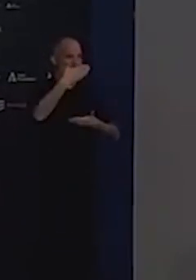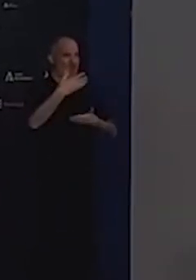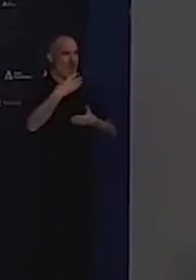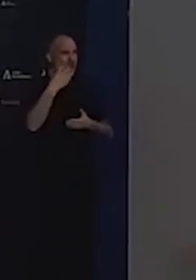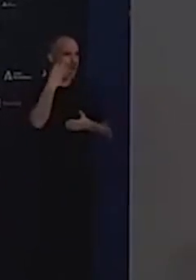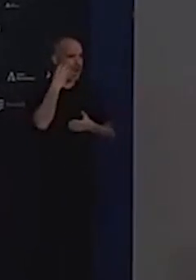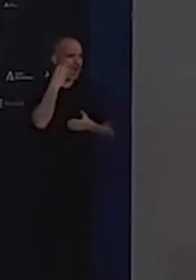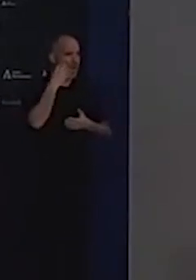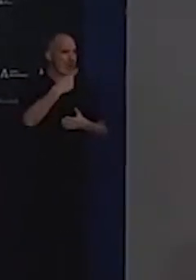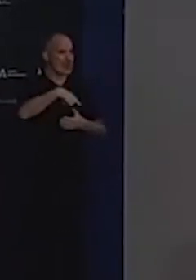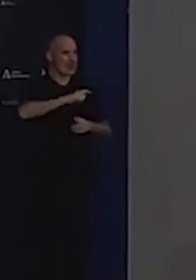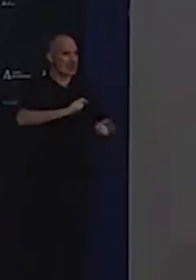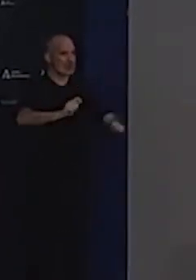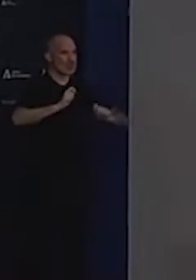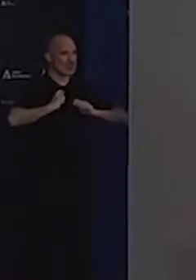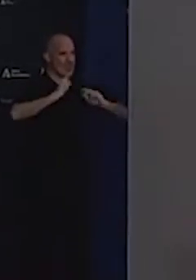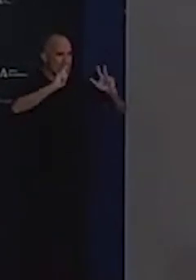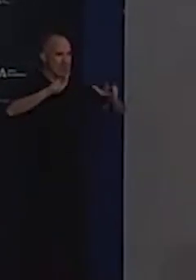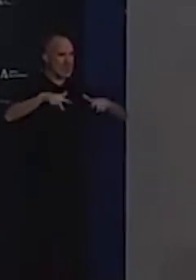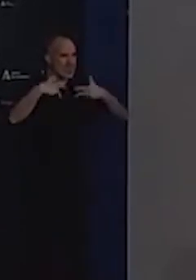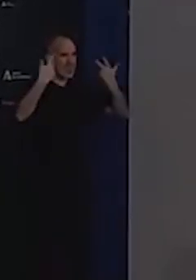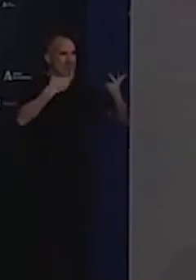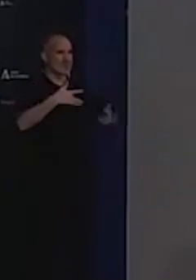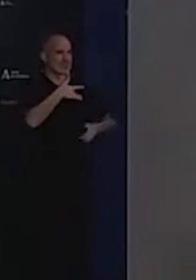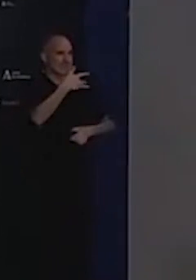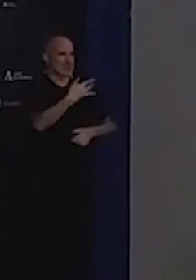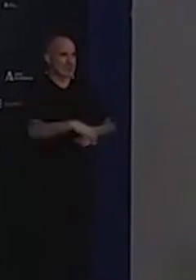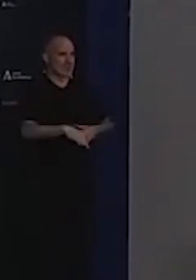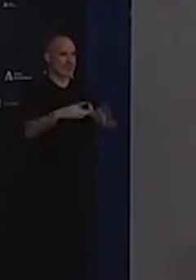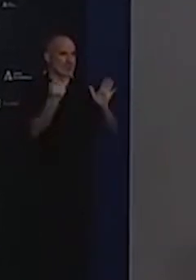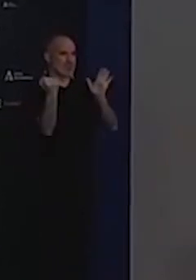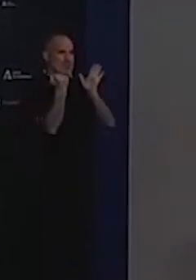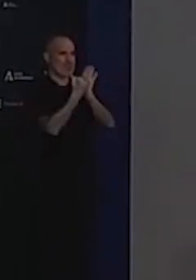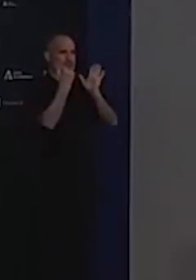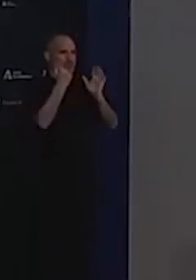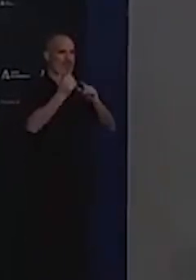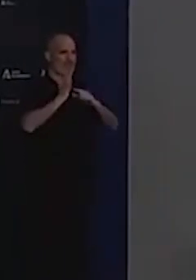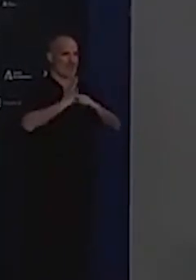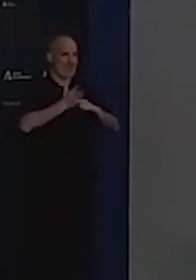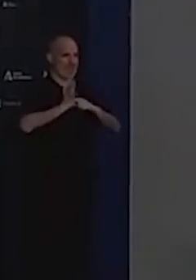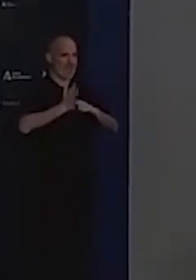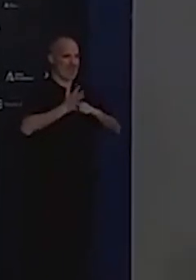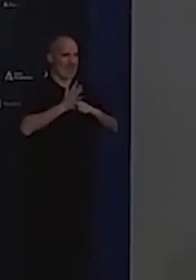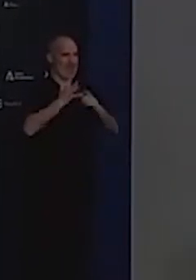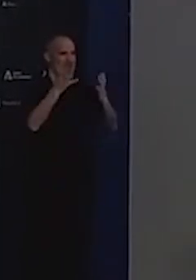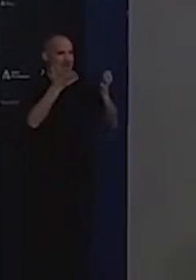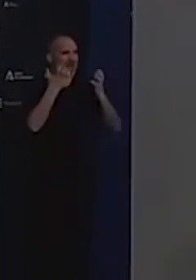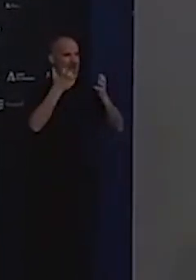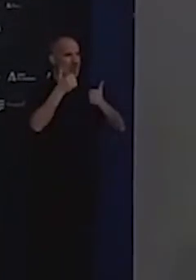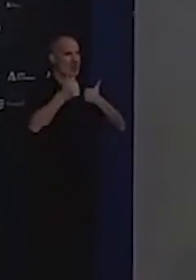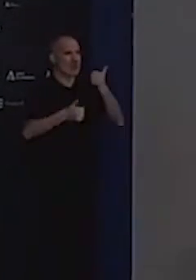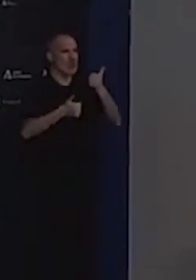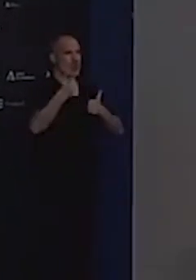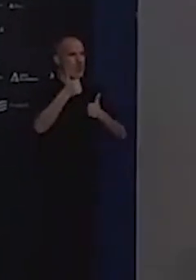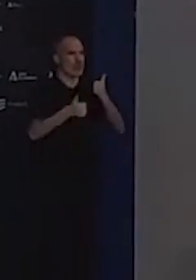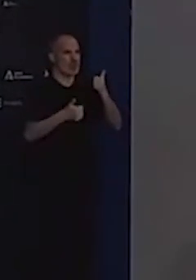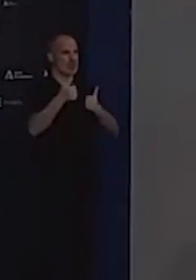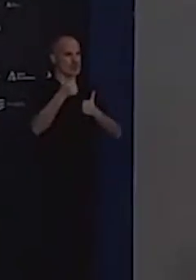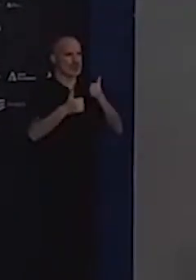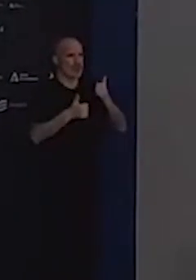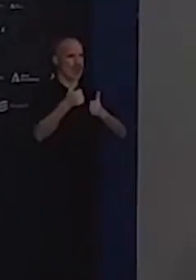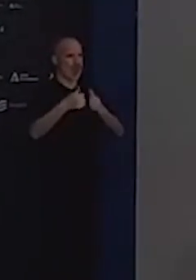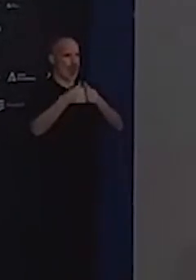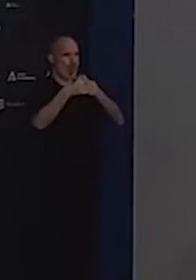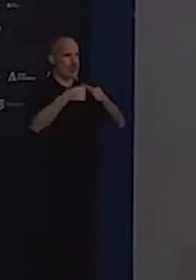hemos recibido la cesión del logo identificativo de la marca Feria, ganador de un concurso de